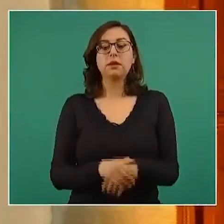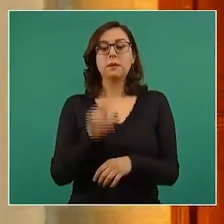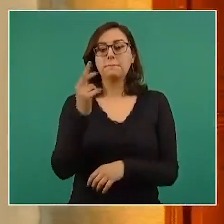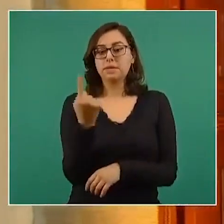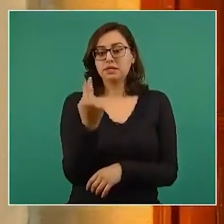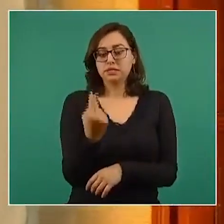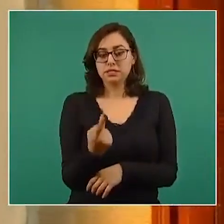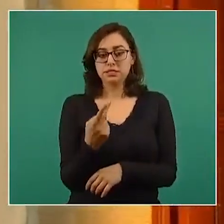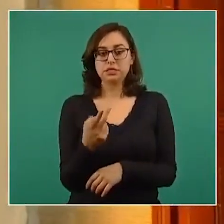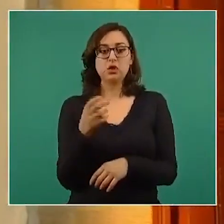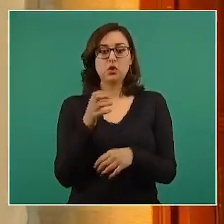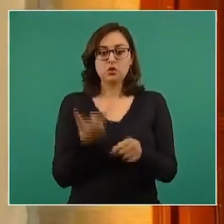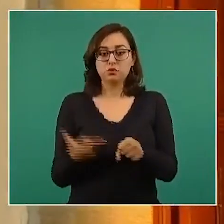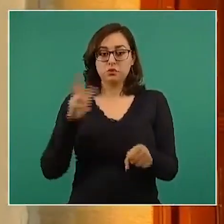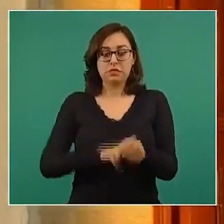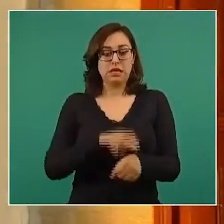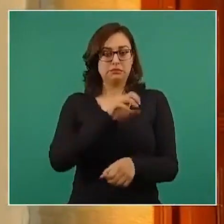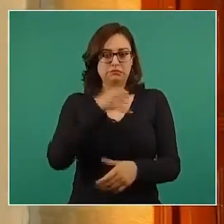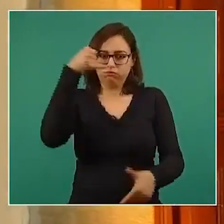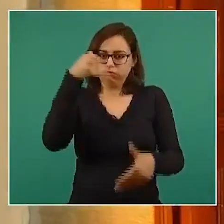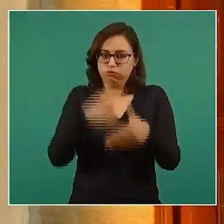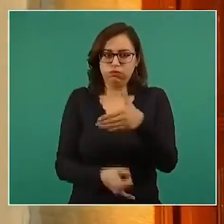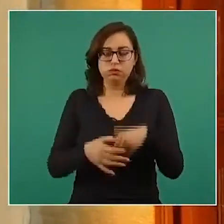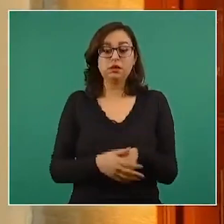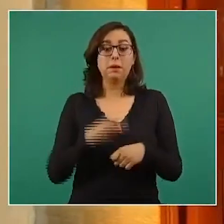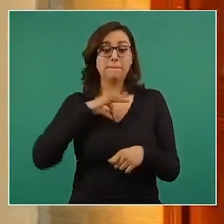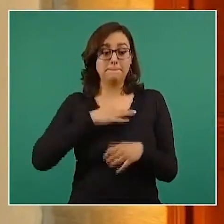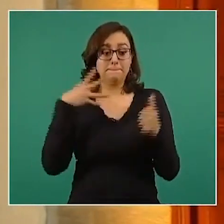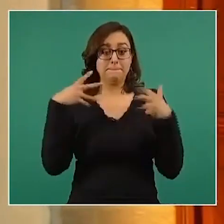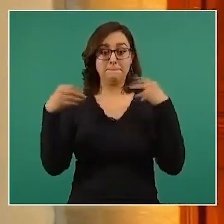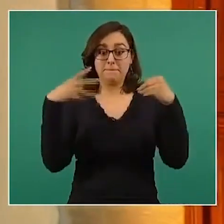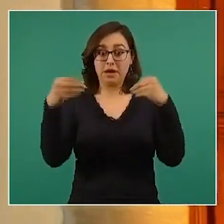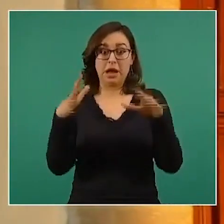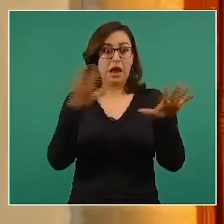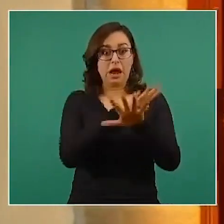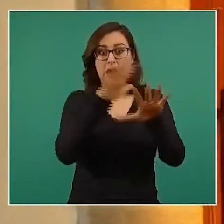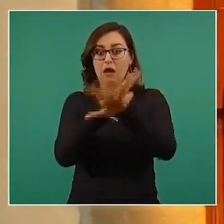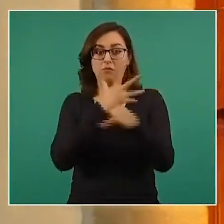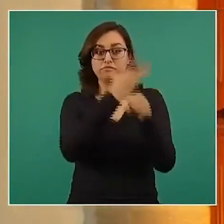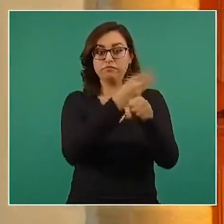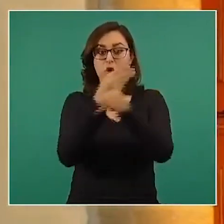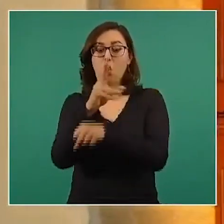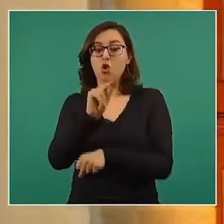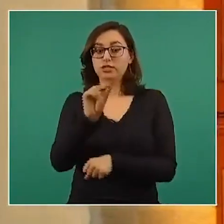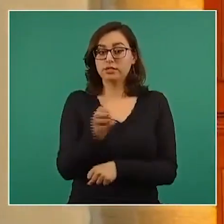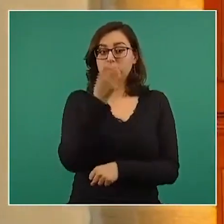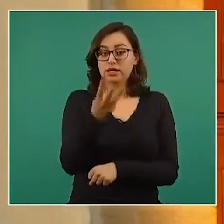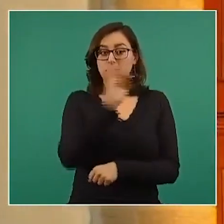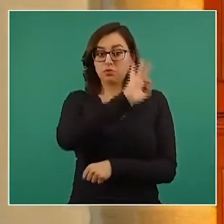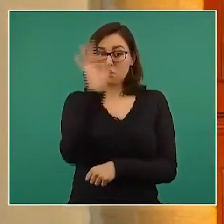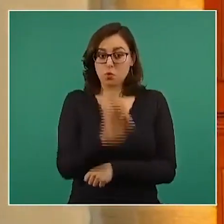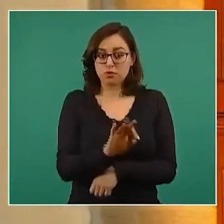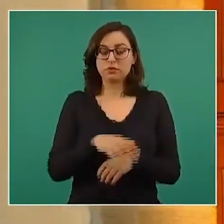unidades médicas de alta especialidad. Para el manejo de la pandemia se llevó a cabo una reconversión de casi el 83% de la infraestructura